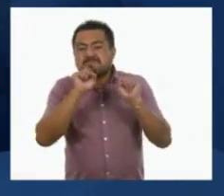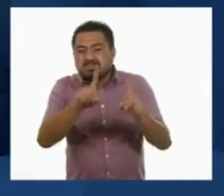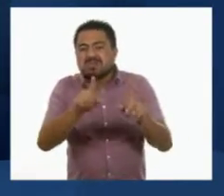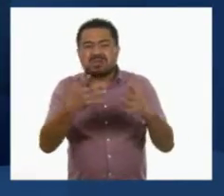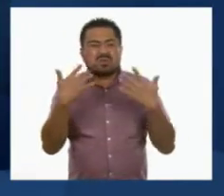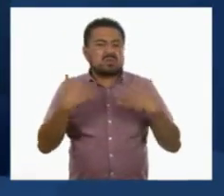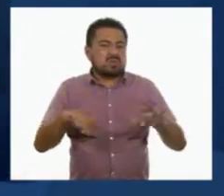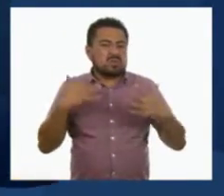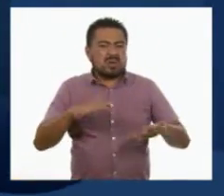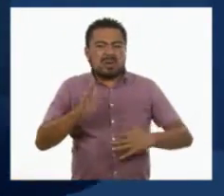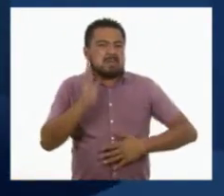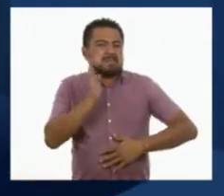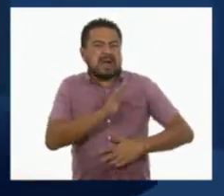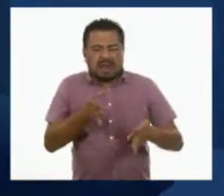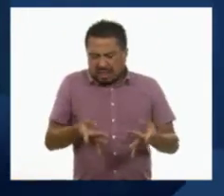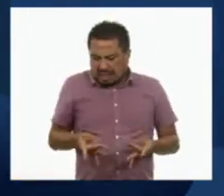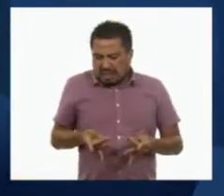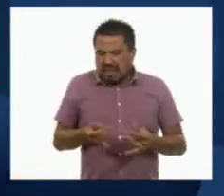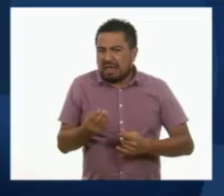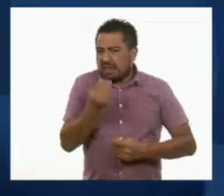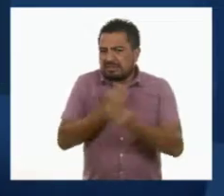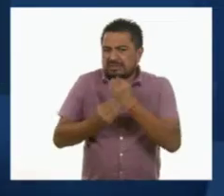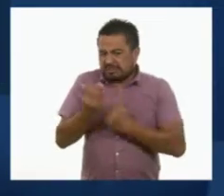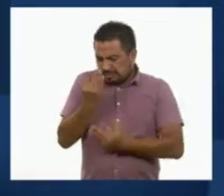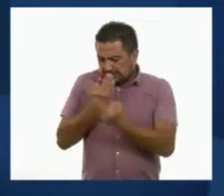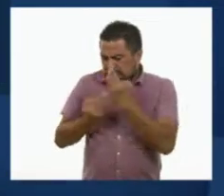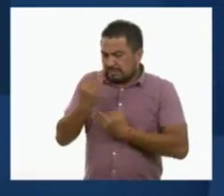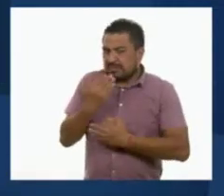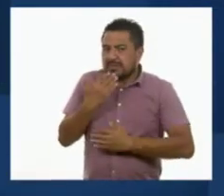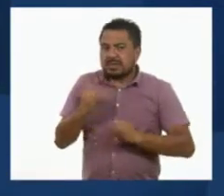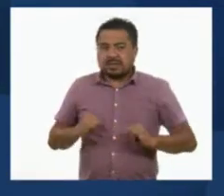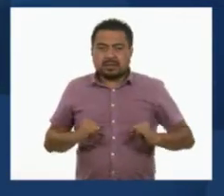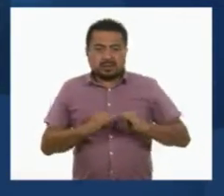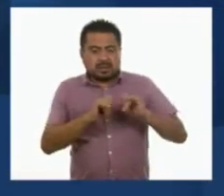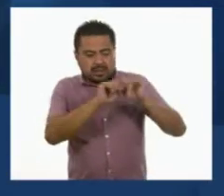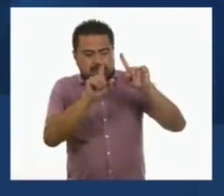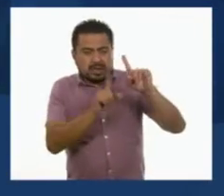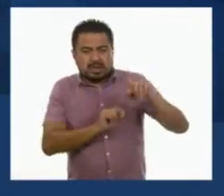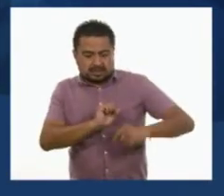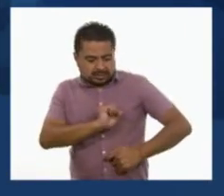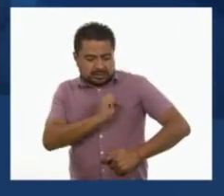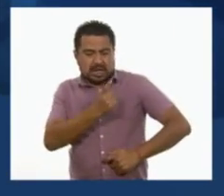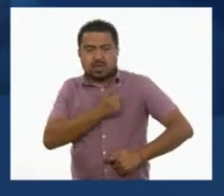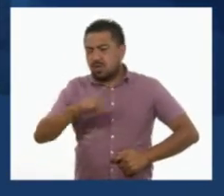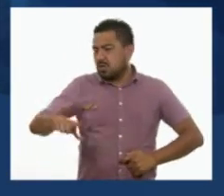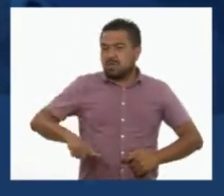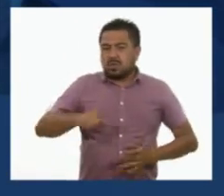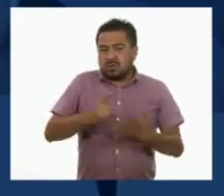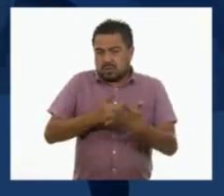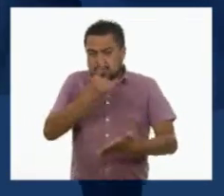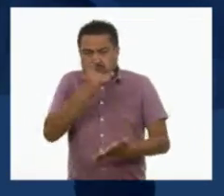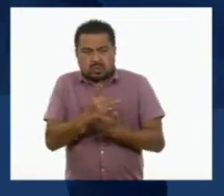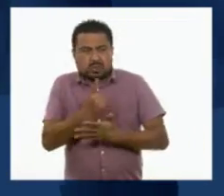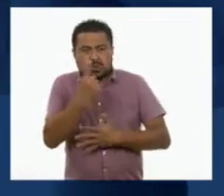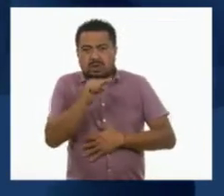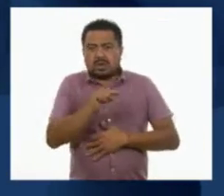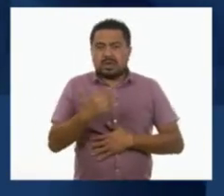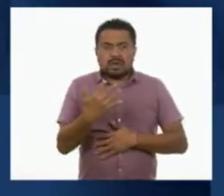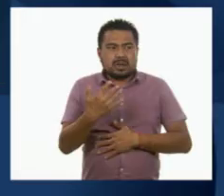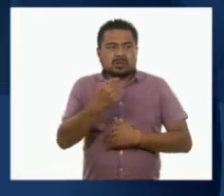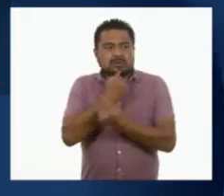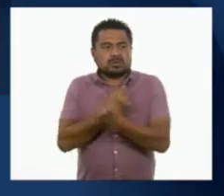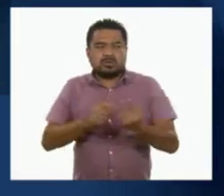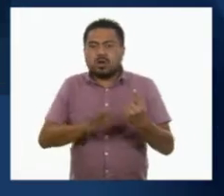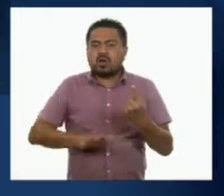presenta índices de mala calidad nutricional, pues de acuerdo con el Instituto Nacional de Salud Pública, solo una quinta parte de las niñas y